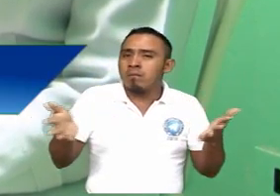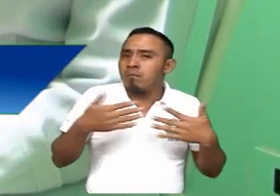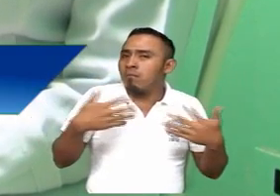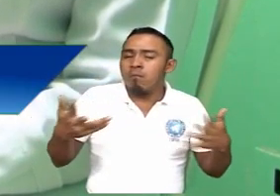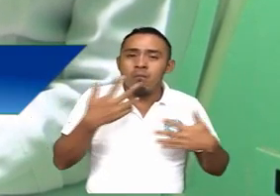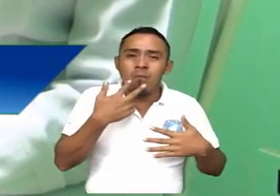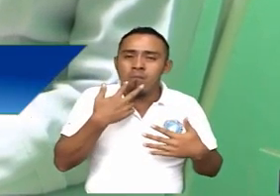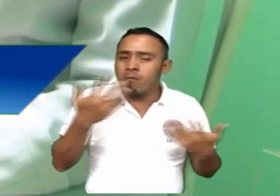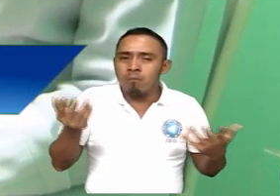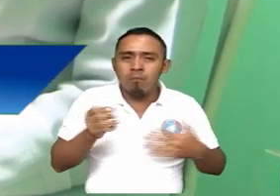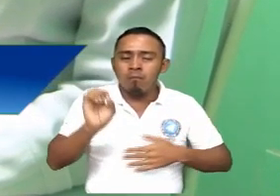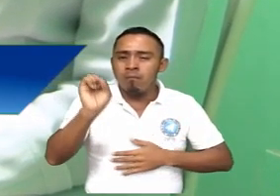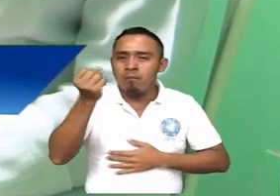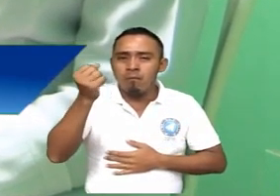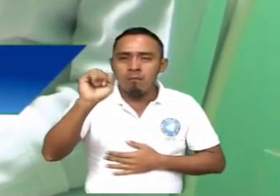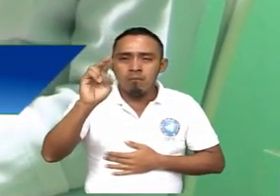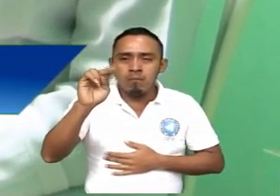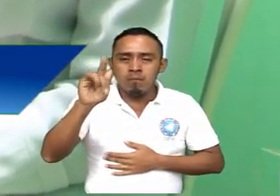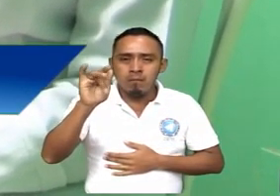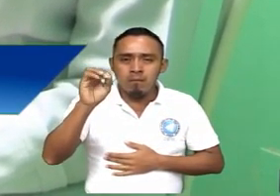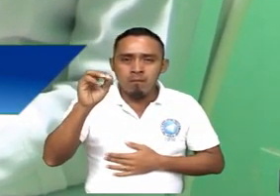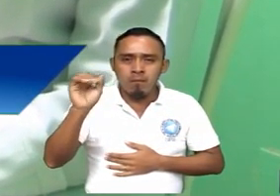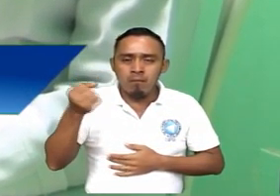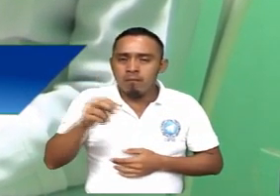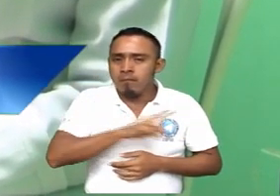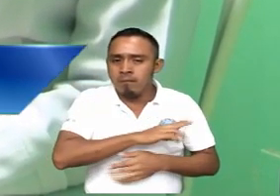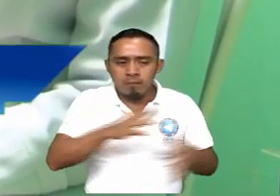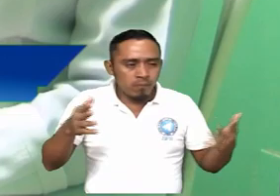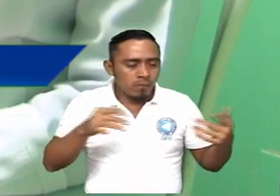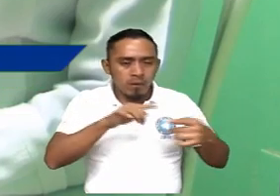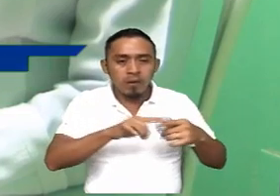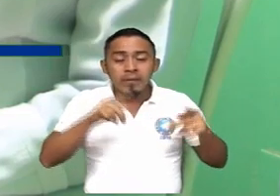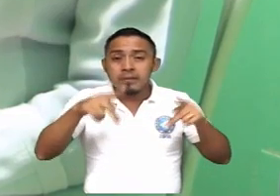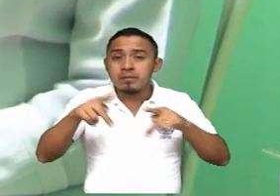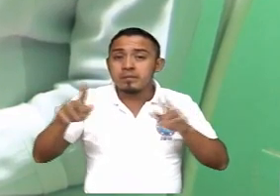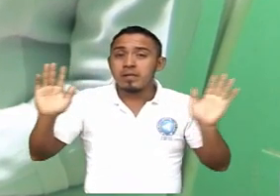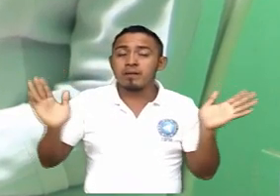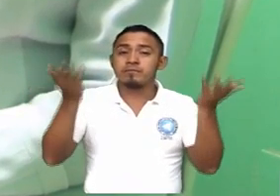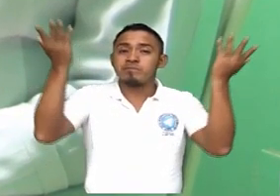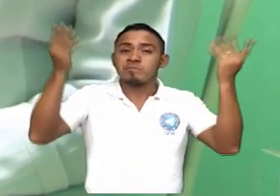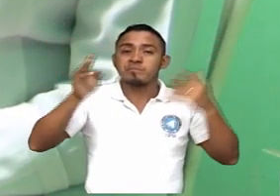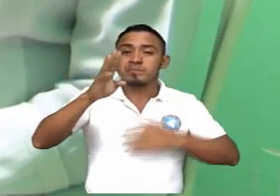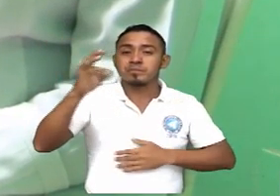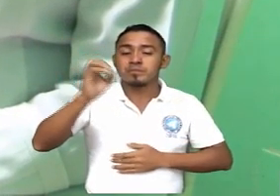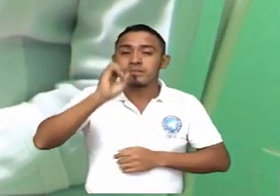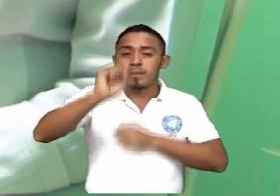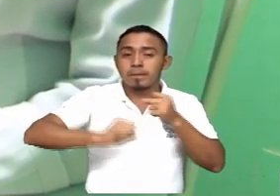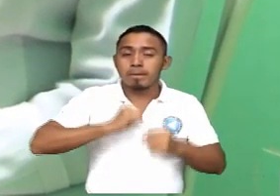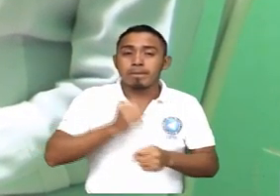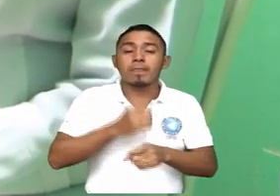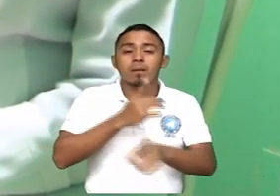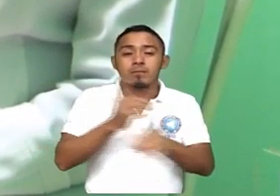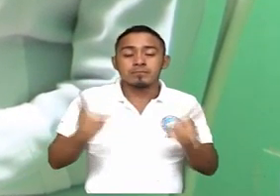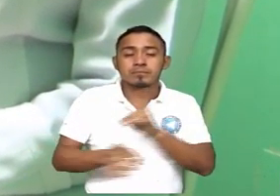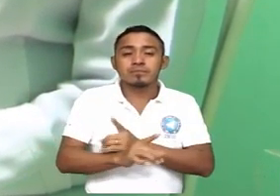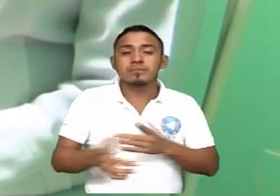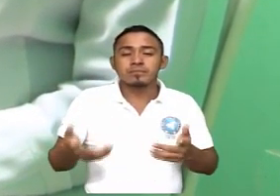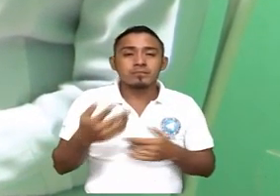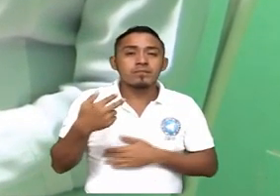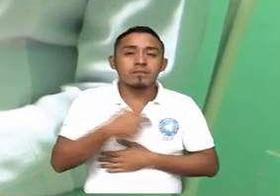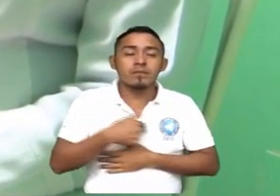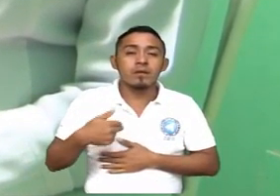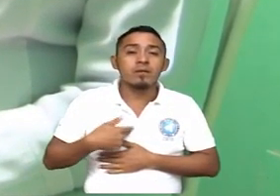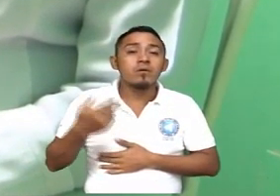problema es que, por eso que decimos que toda persona mayor de 40 años debe hacerse un chequeo, porque esto